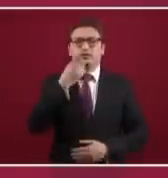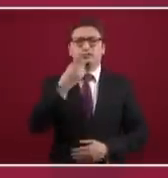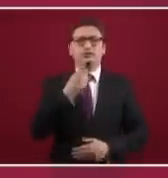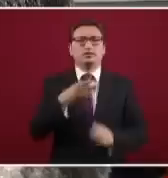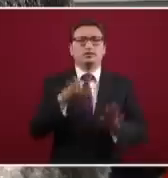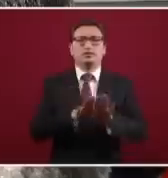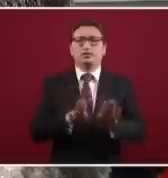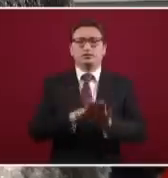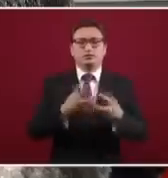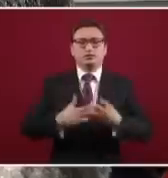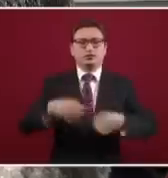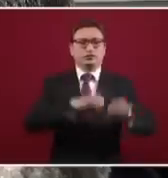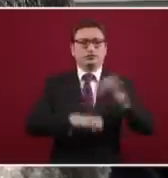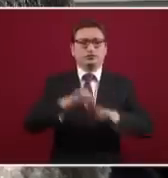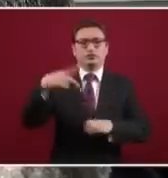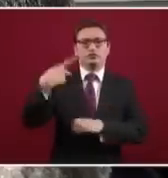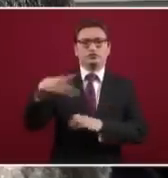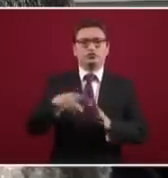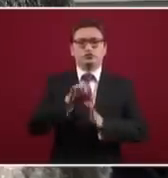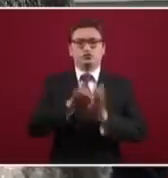las empresas.